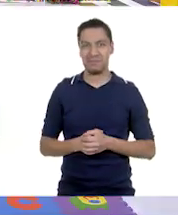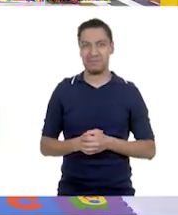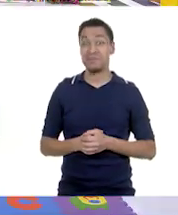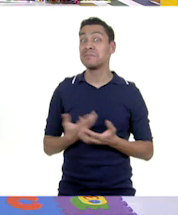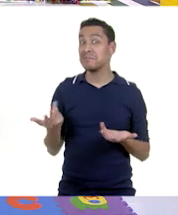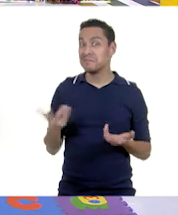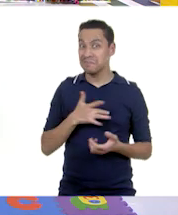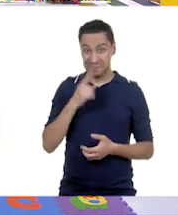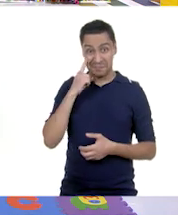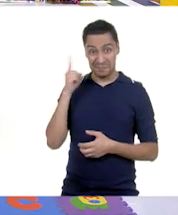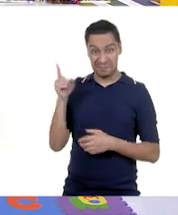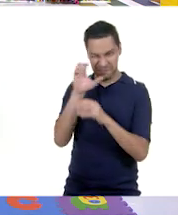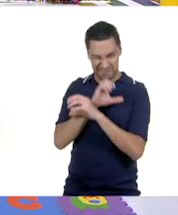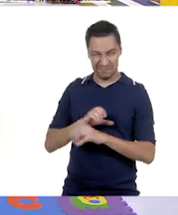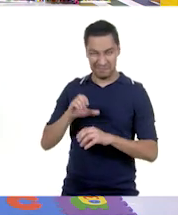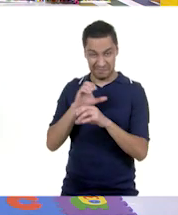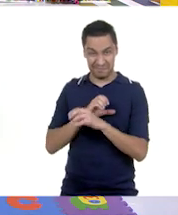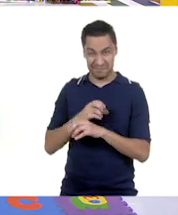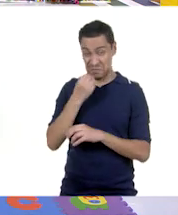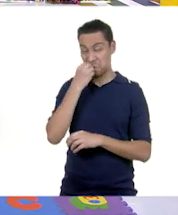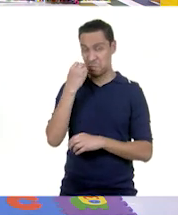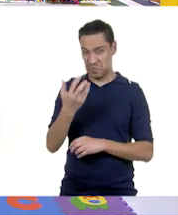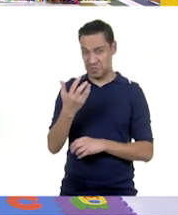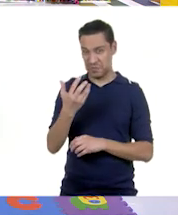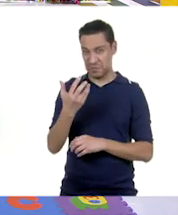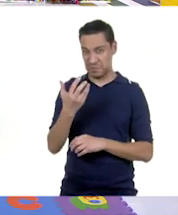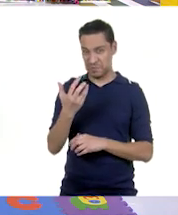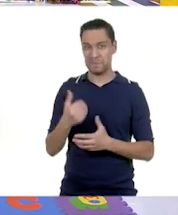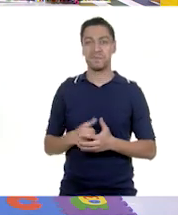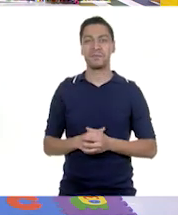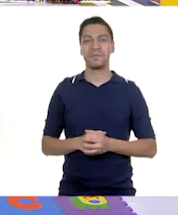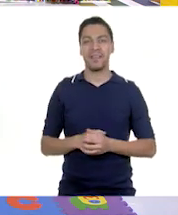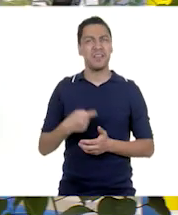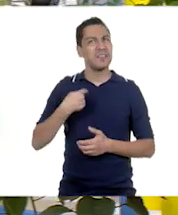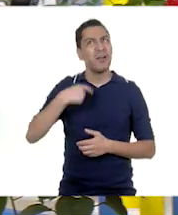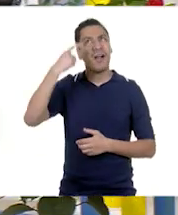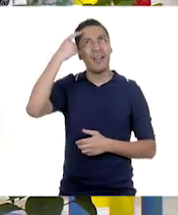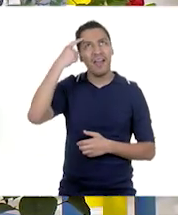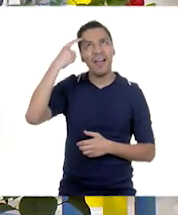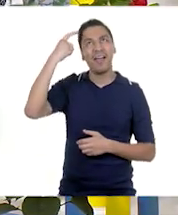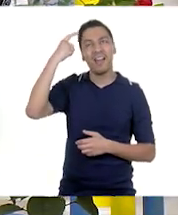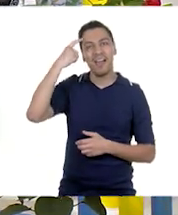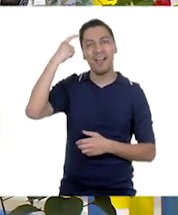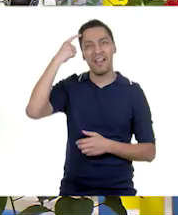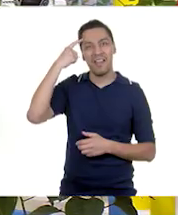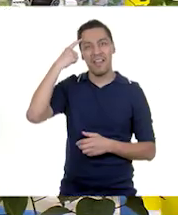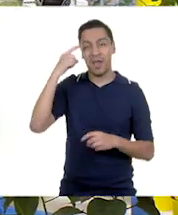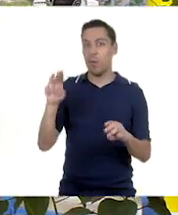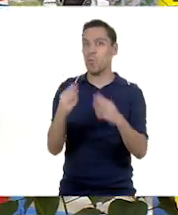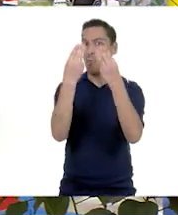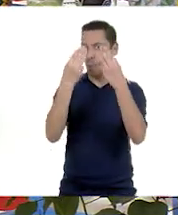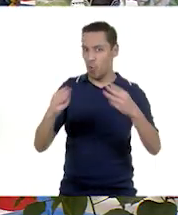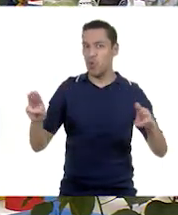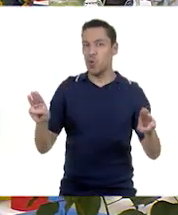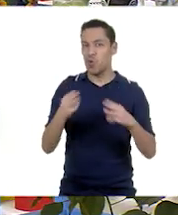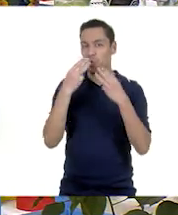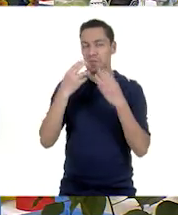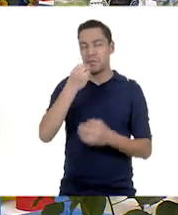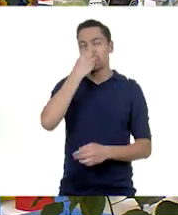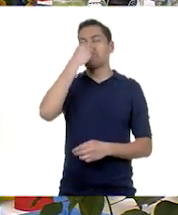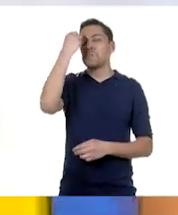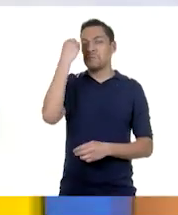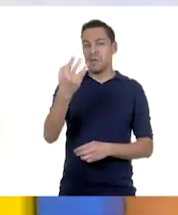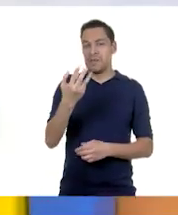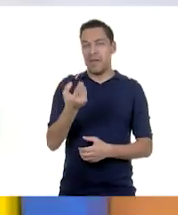¿Qué les pareció esa canción? ¡Qué bonita! No, mira, yo todavía la traigo por dentro. Es que la música es maravillosa.